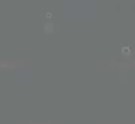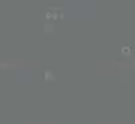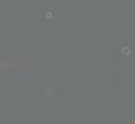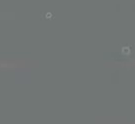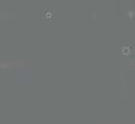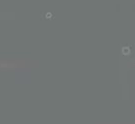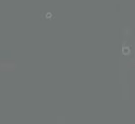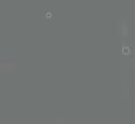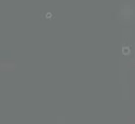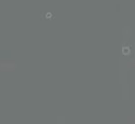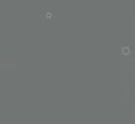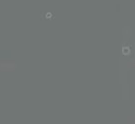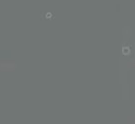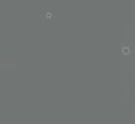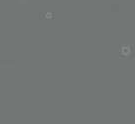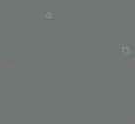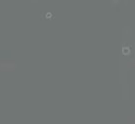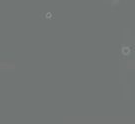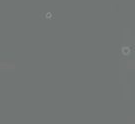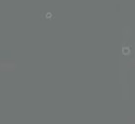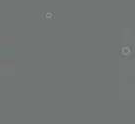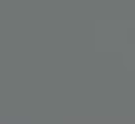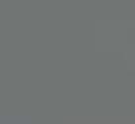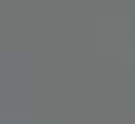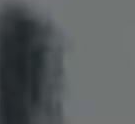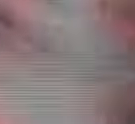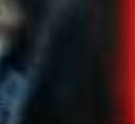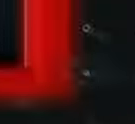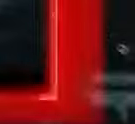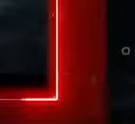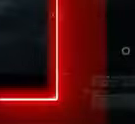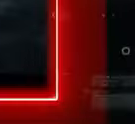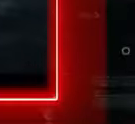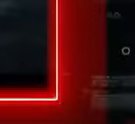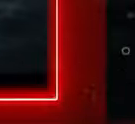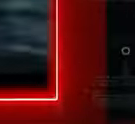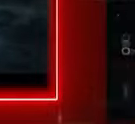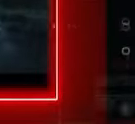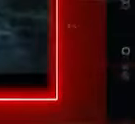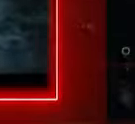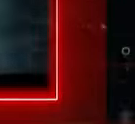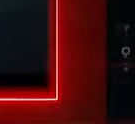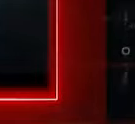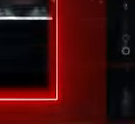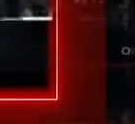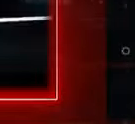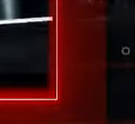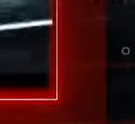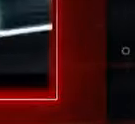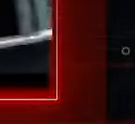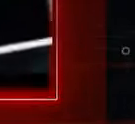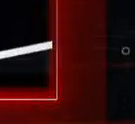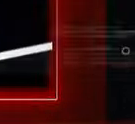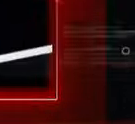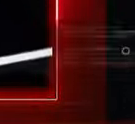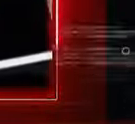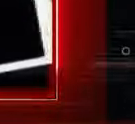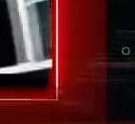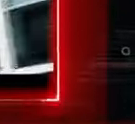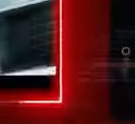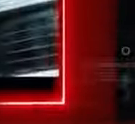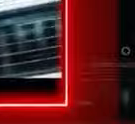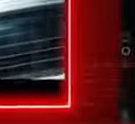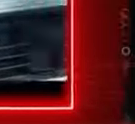libera recursos de García Luna. En febrero de 2023, el 17º Tribunal Colegiado en